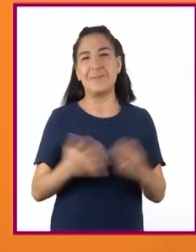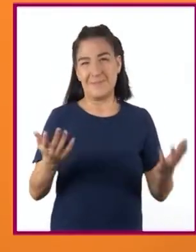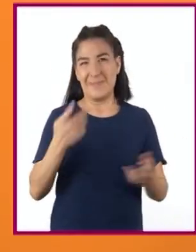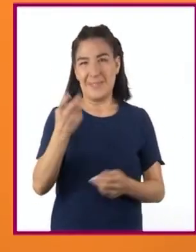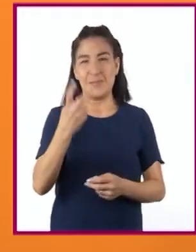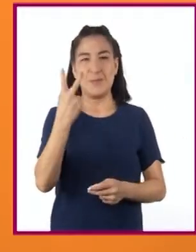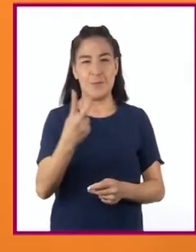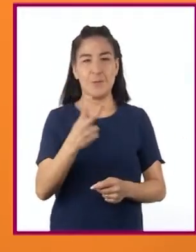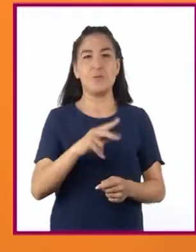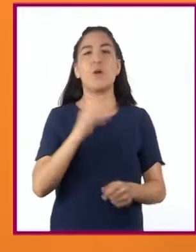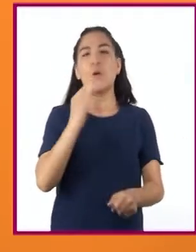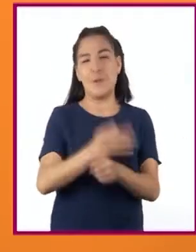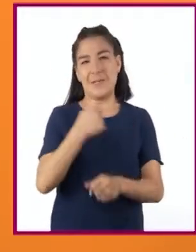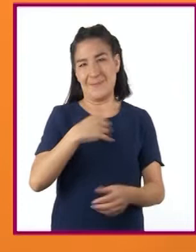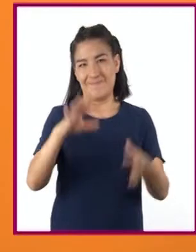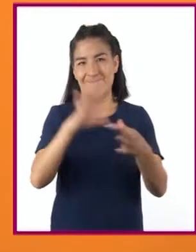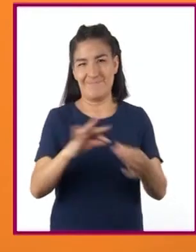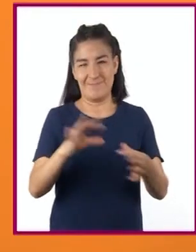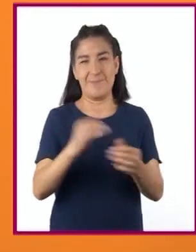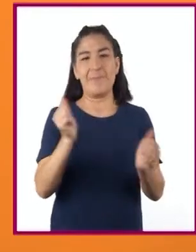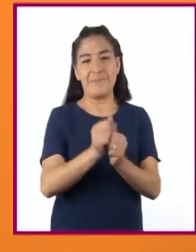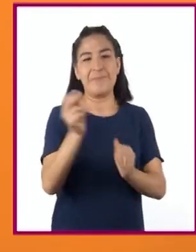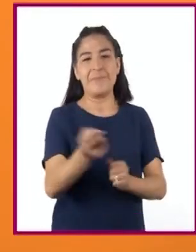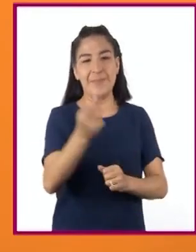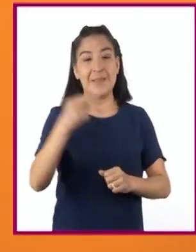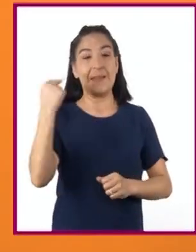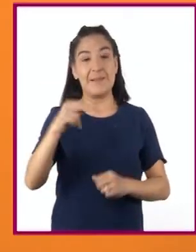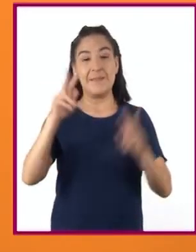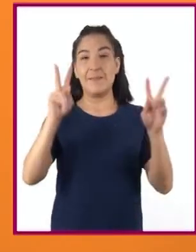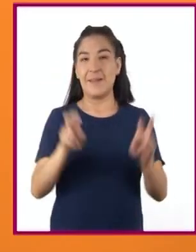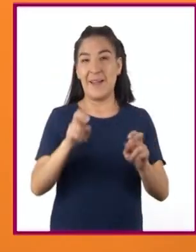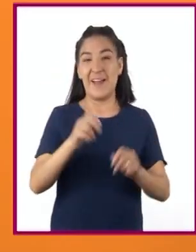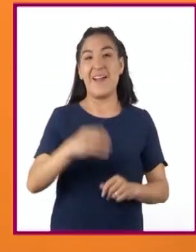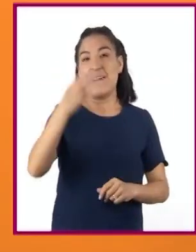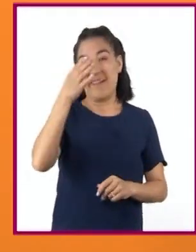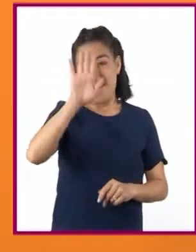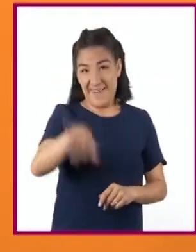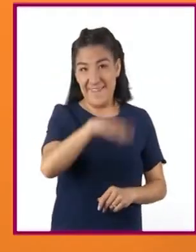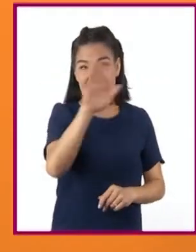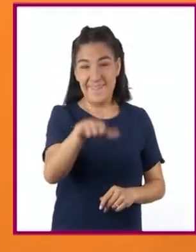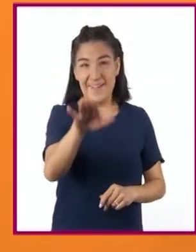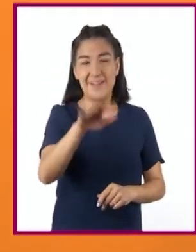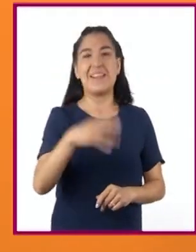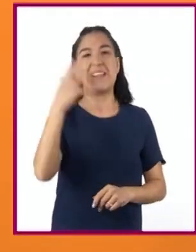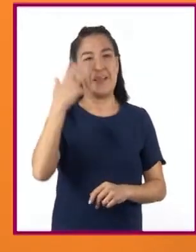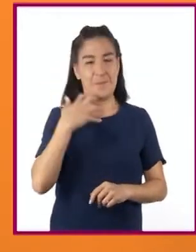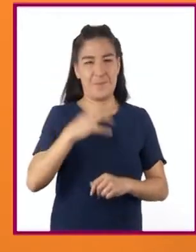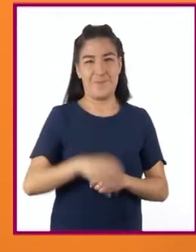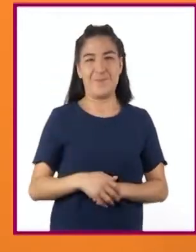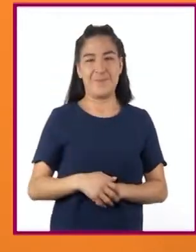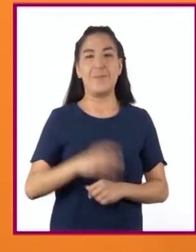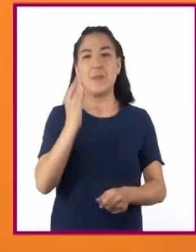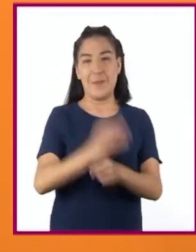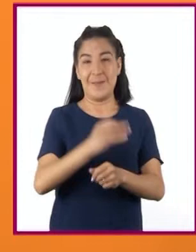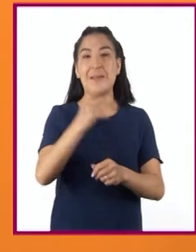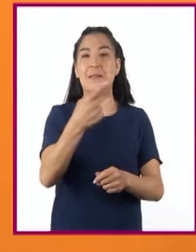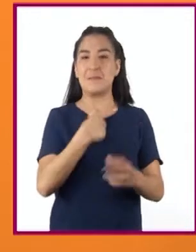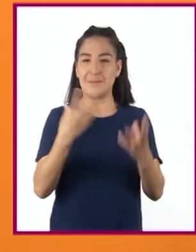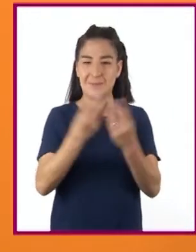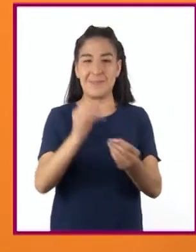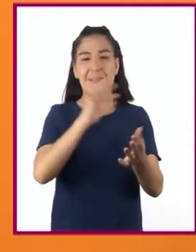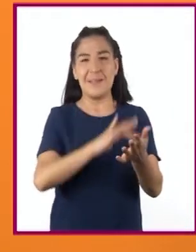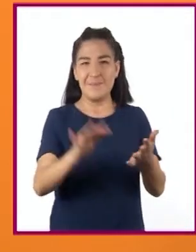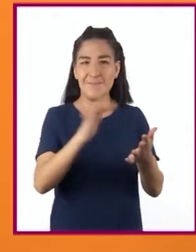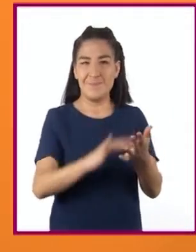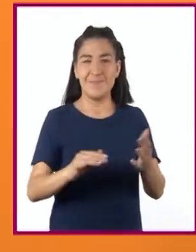quiero contar una con ustedes. Se titula El elefante y el león. Leamos juntos, ustedes,